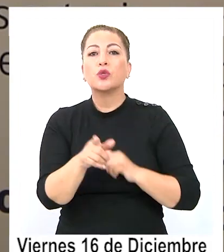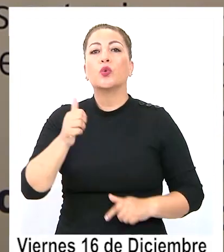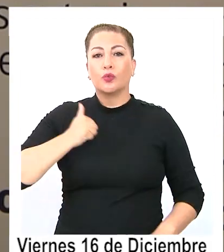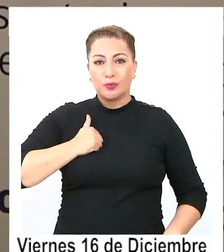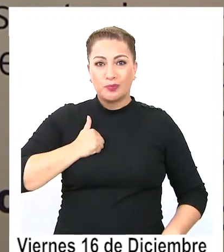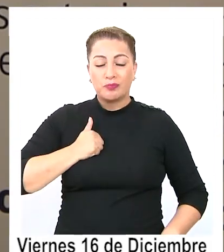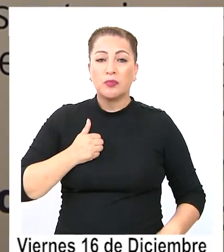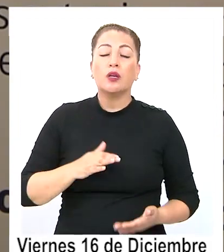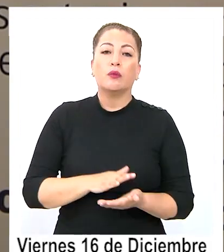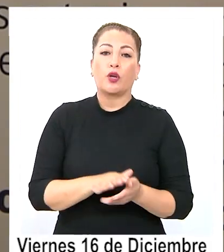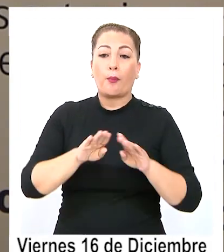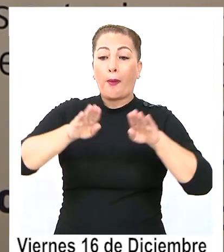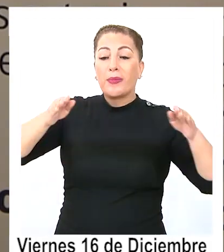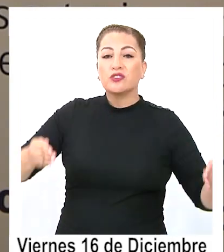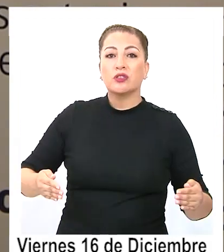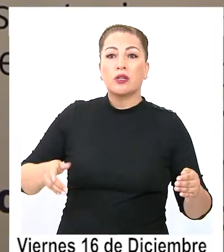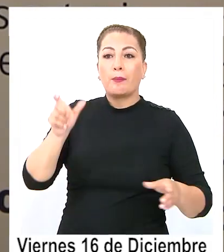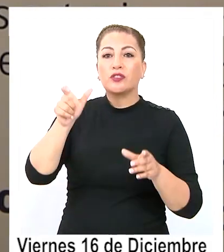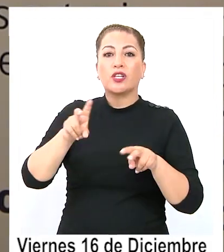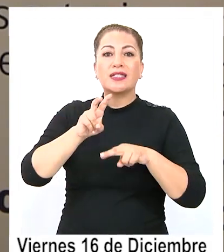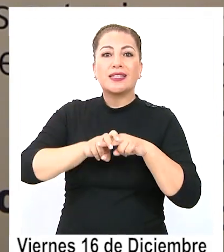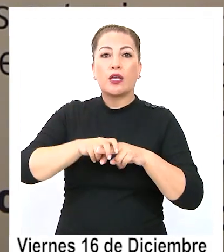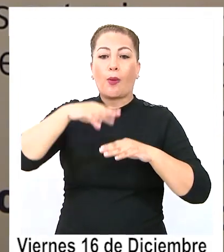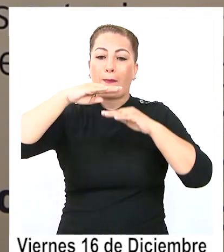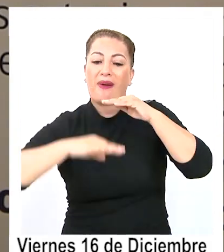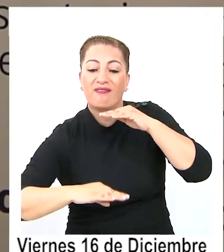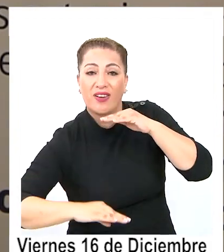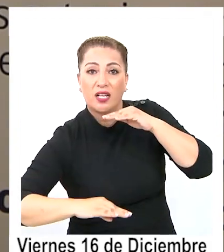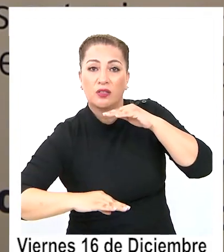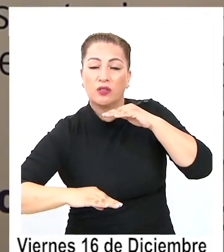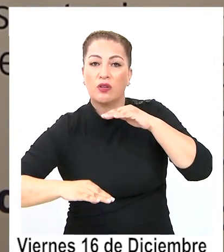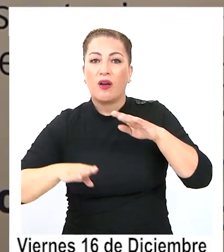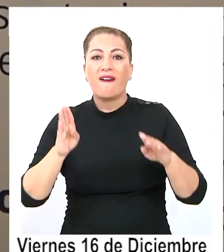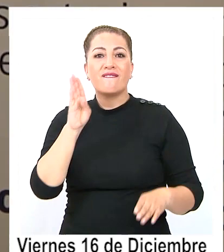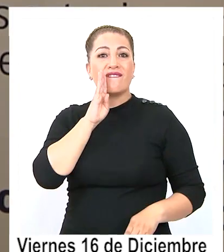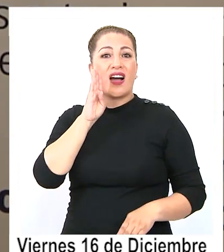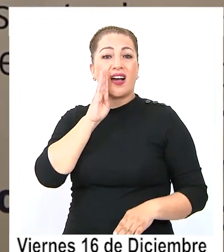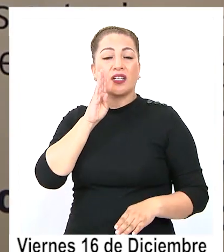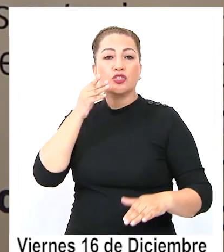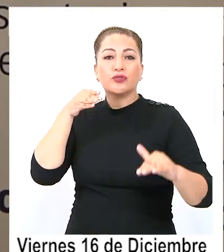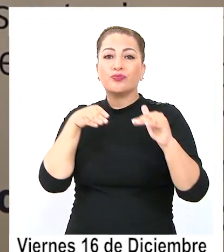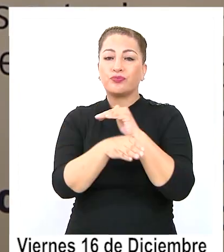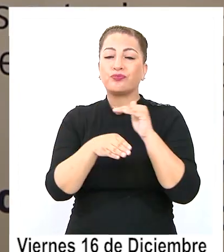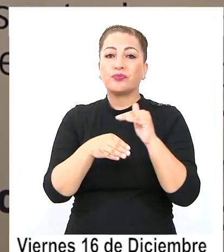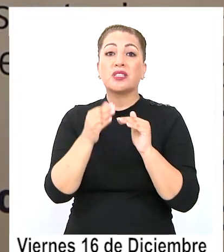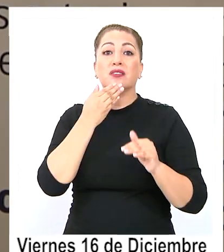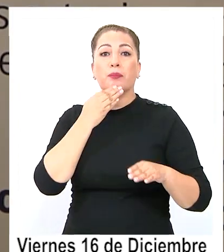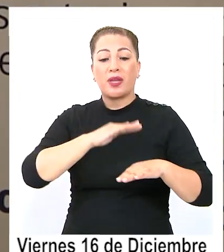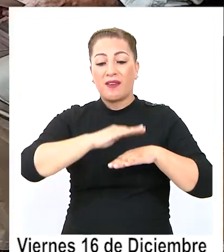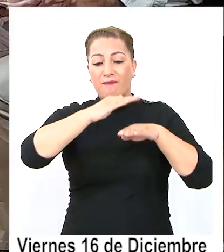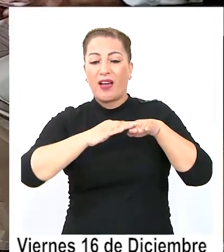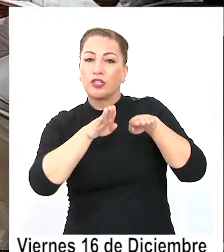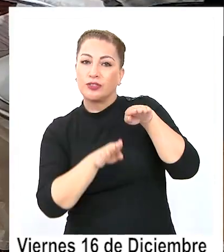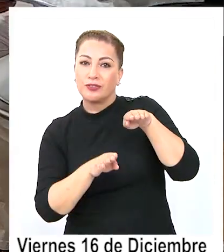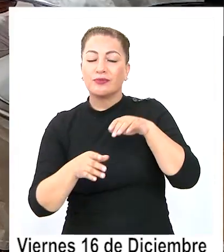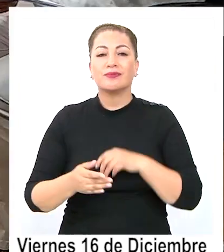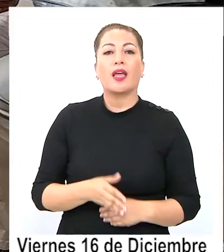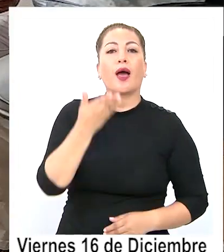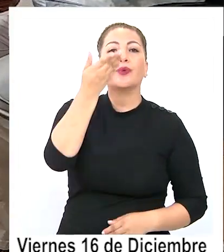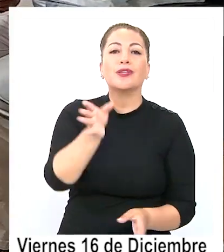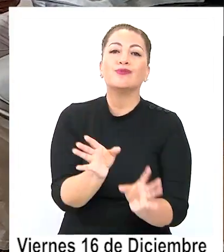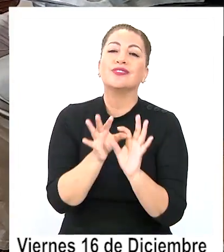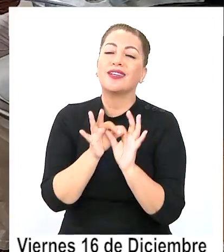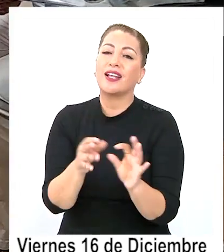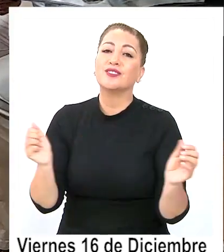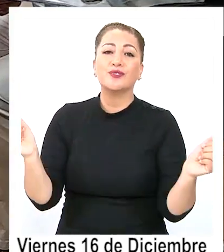es decir, mesones de atención para personas en silla de ruedas, baños accesibles y también veredas que sean accesibles. Bueno, queremos